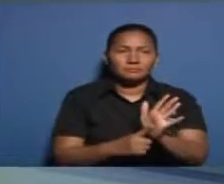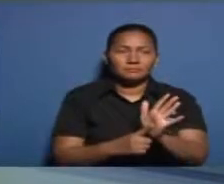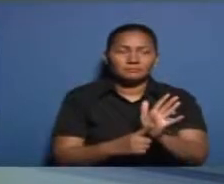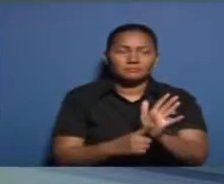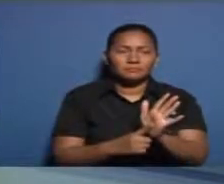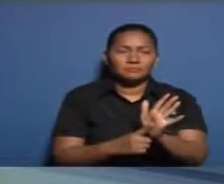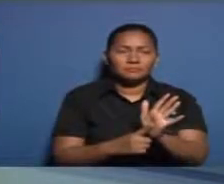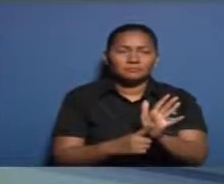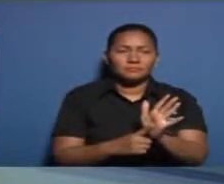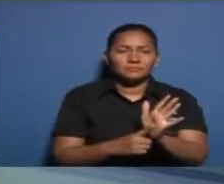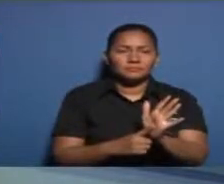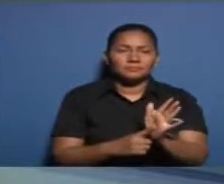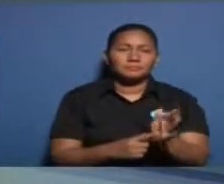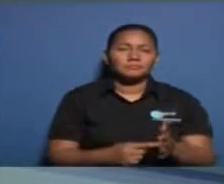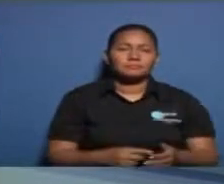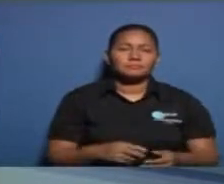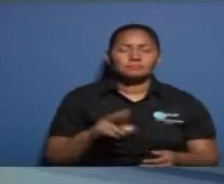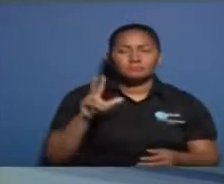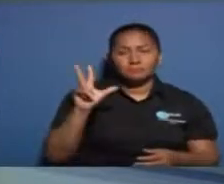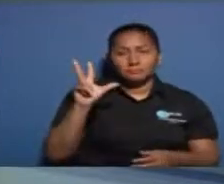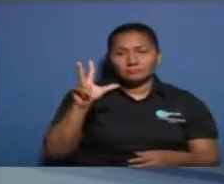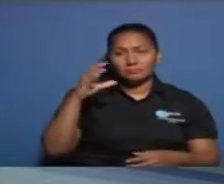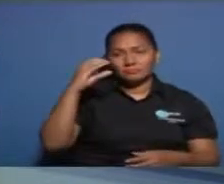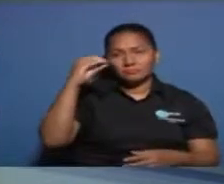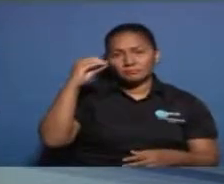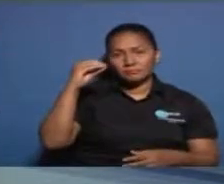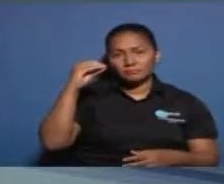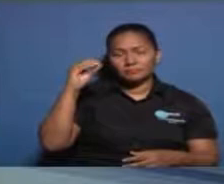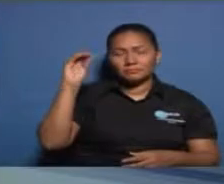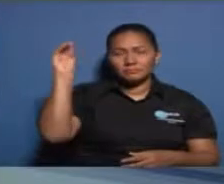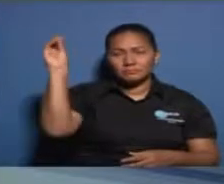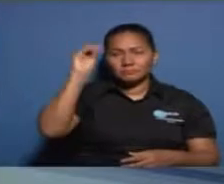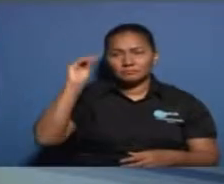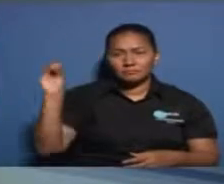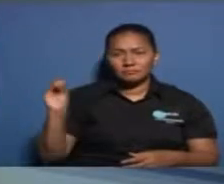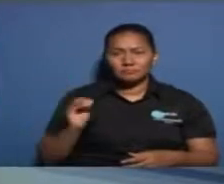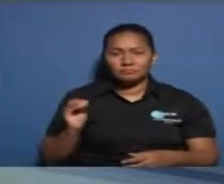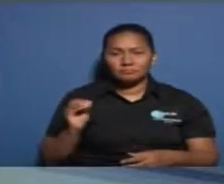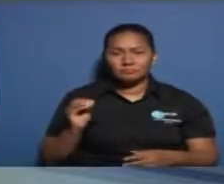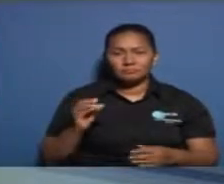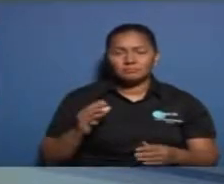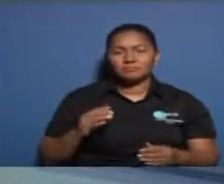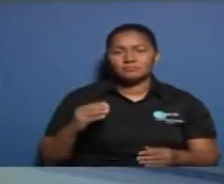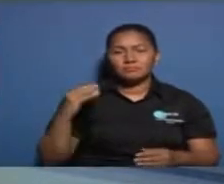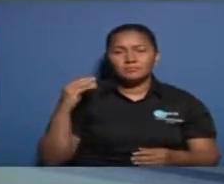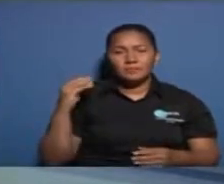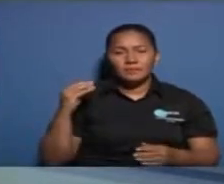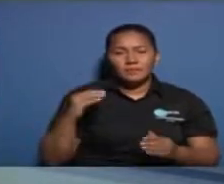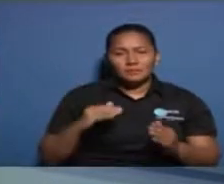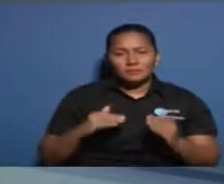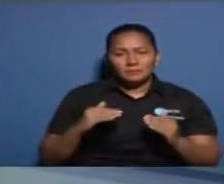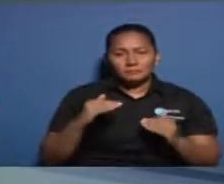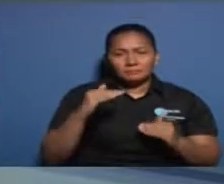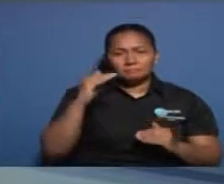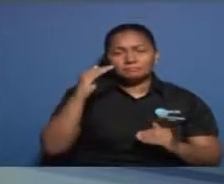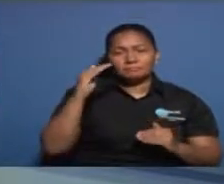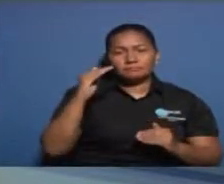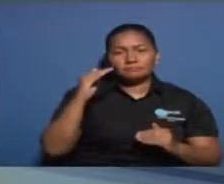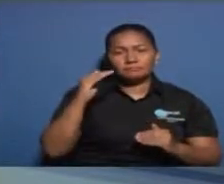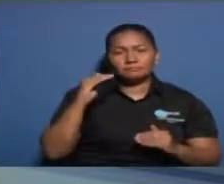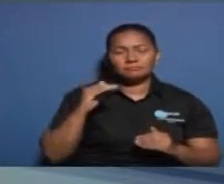a cerca del 30% de las mujeres panameñas mayores de 15 años no tienen ingresos